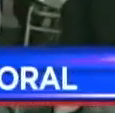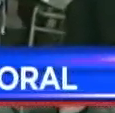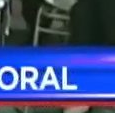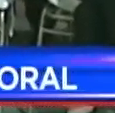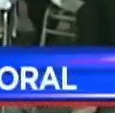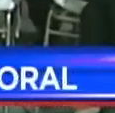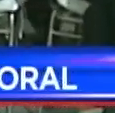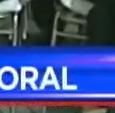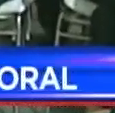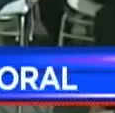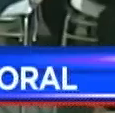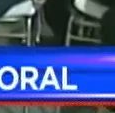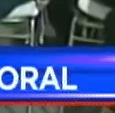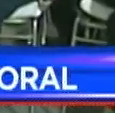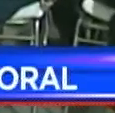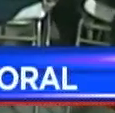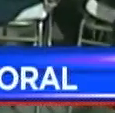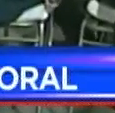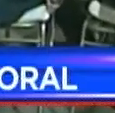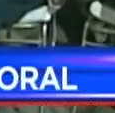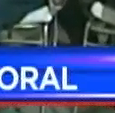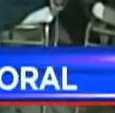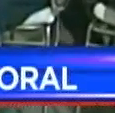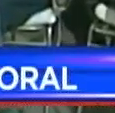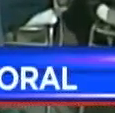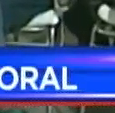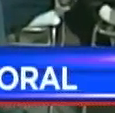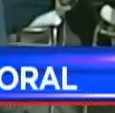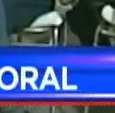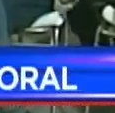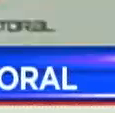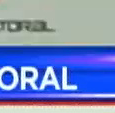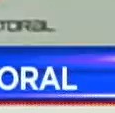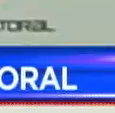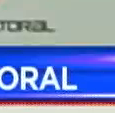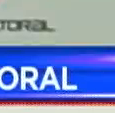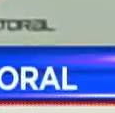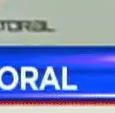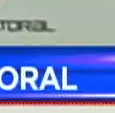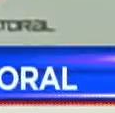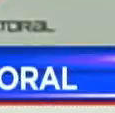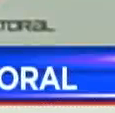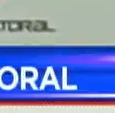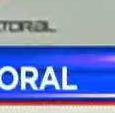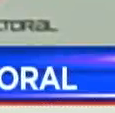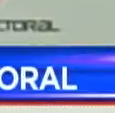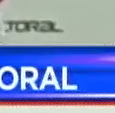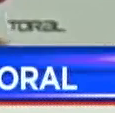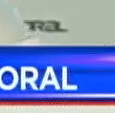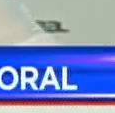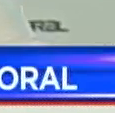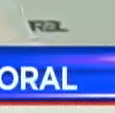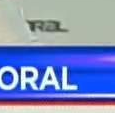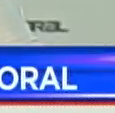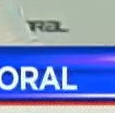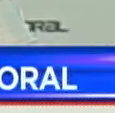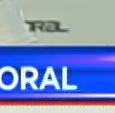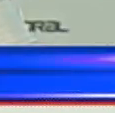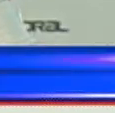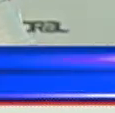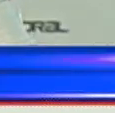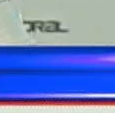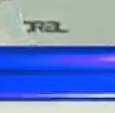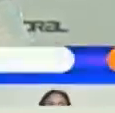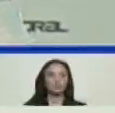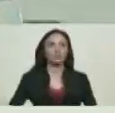del Consejo Nacional Electoral de la República Bolivariana de Venezuela. Muy buenas noches. A